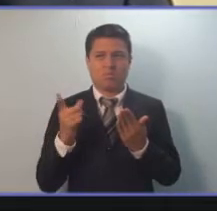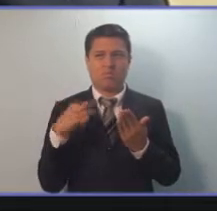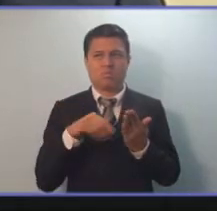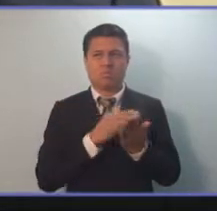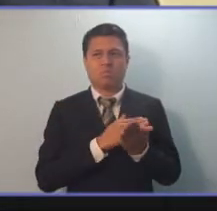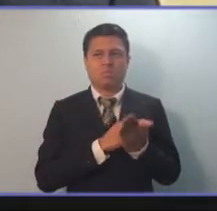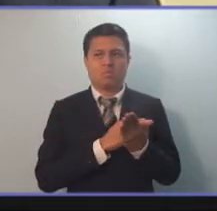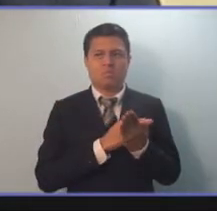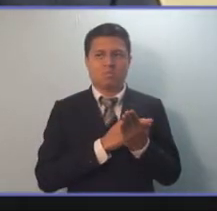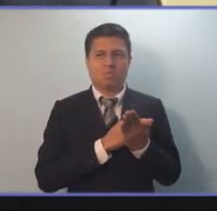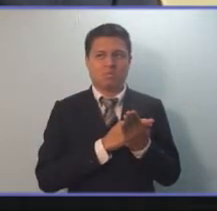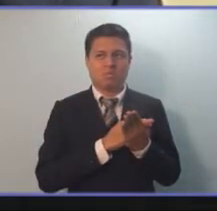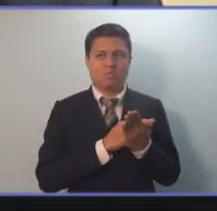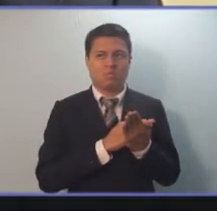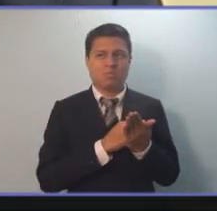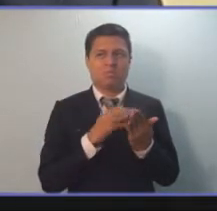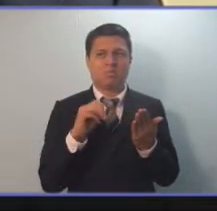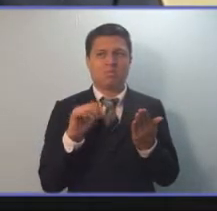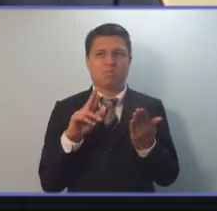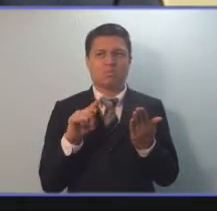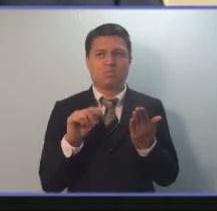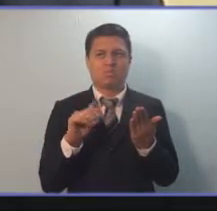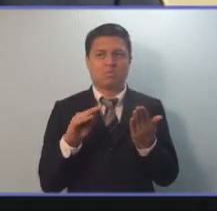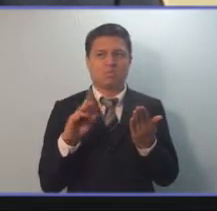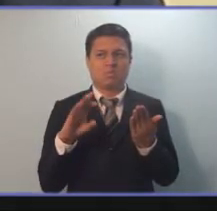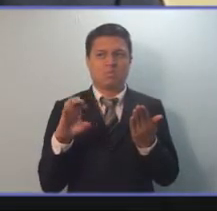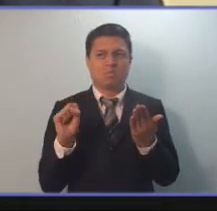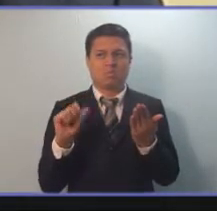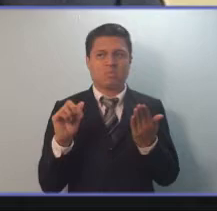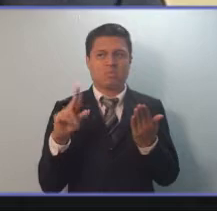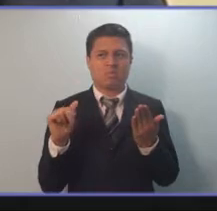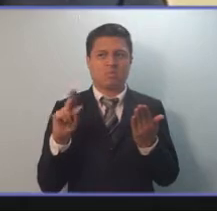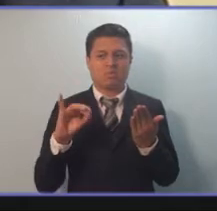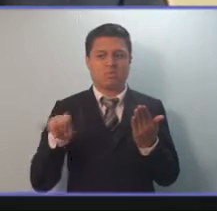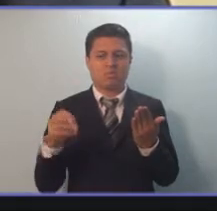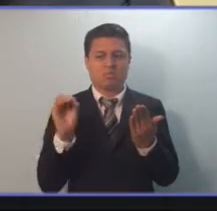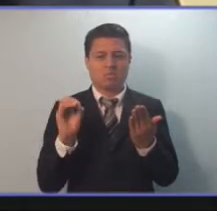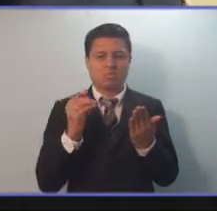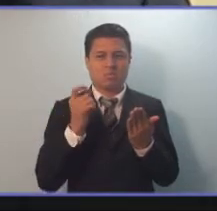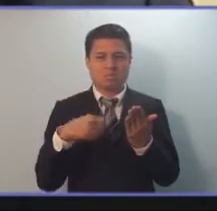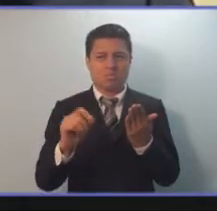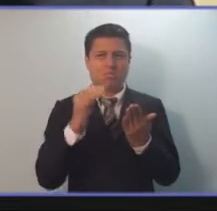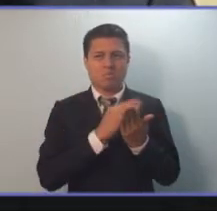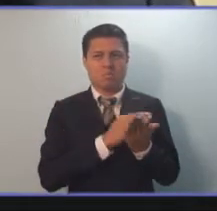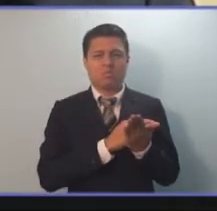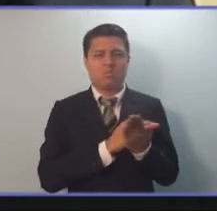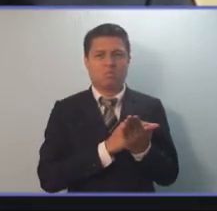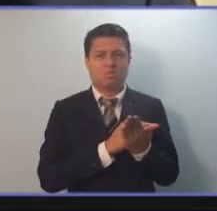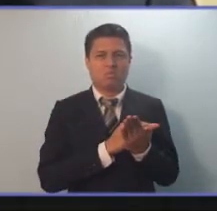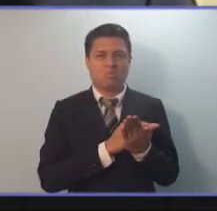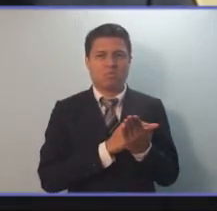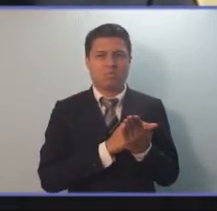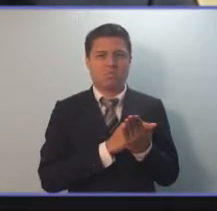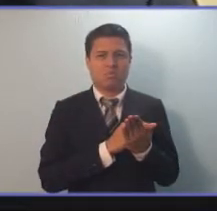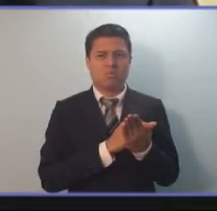ausente. Marta Evelyn Batres Araujo, presente.